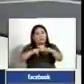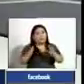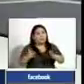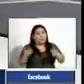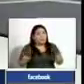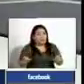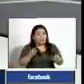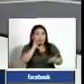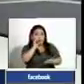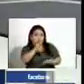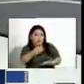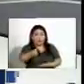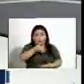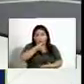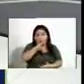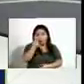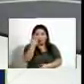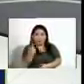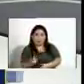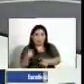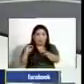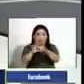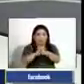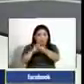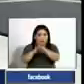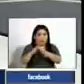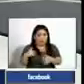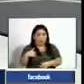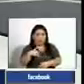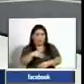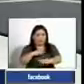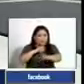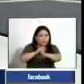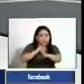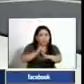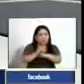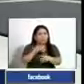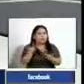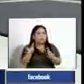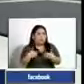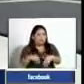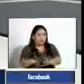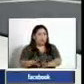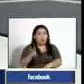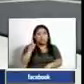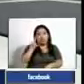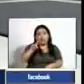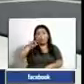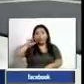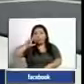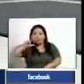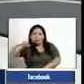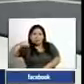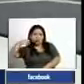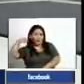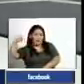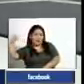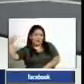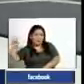según los datos de la Coordinadora Nacional para la Reducción de Desastres, se han dado cerca de 13 millones de quetzales, que